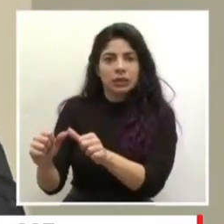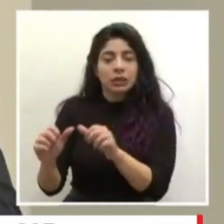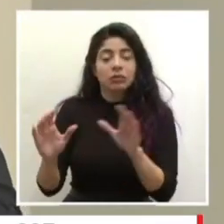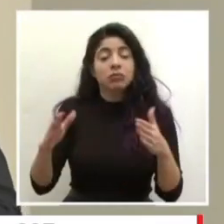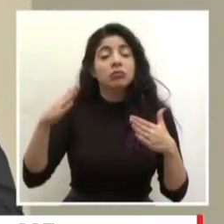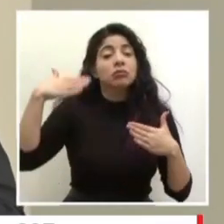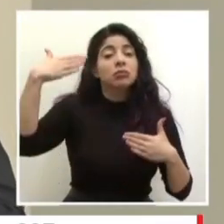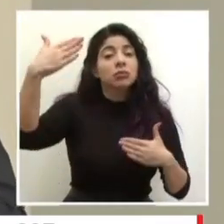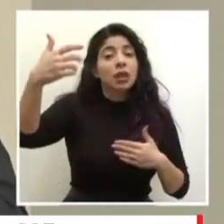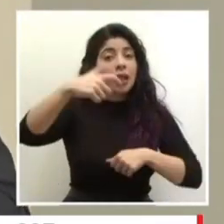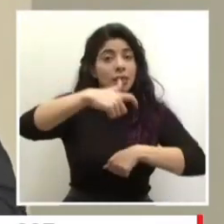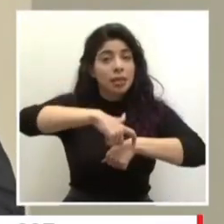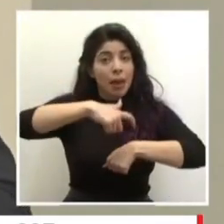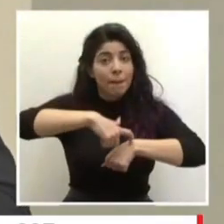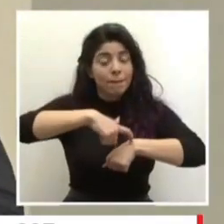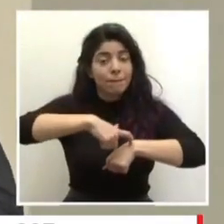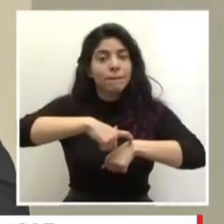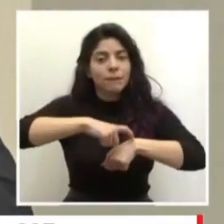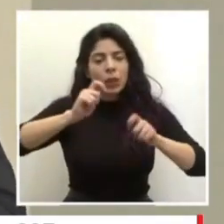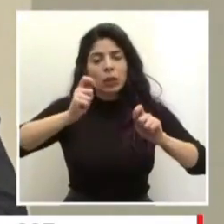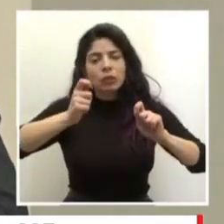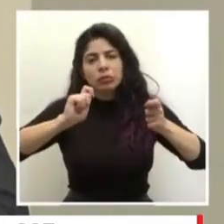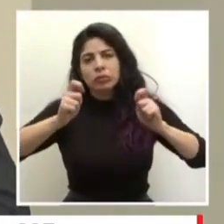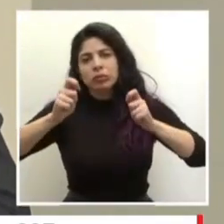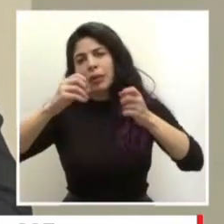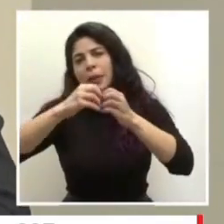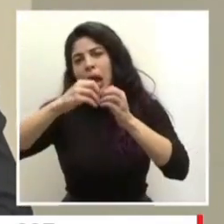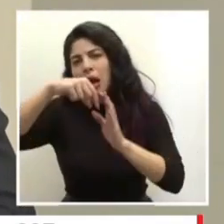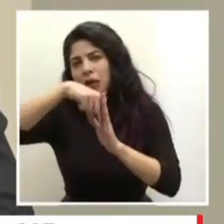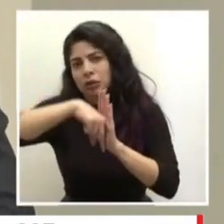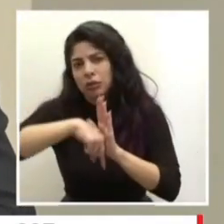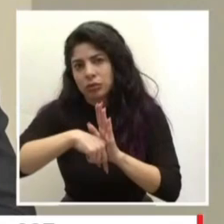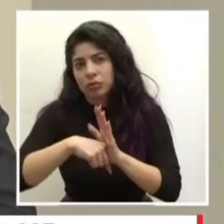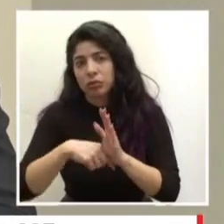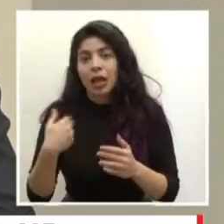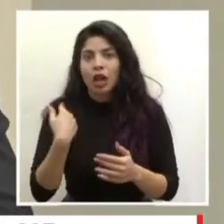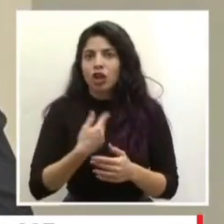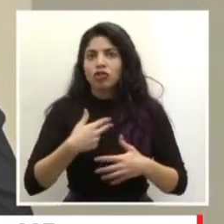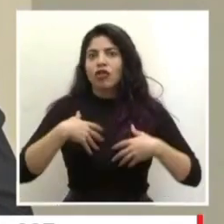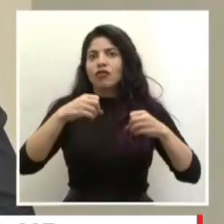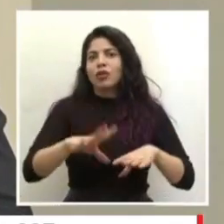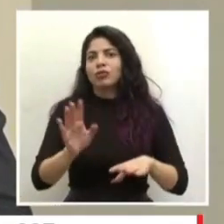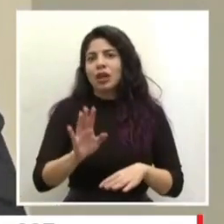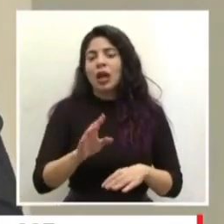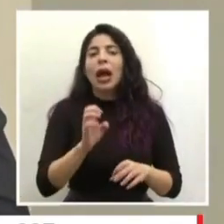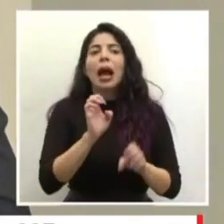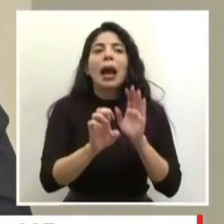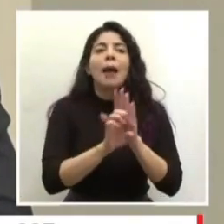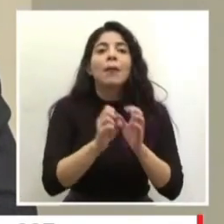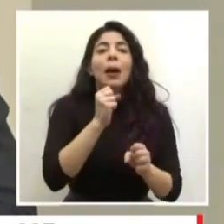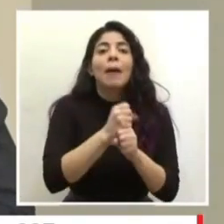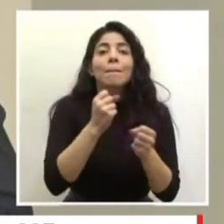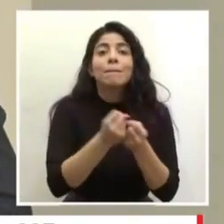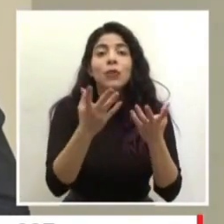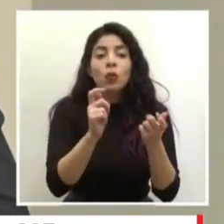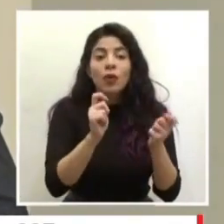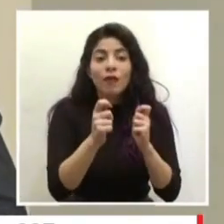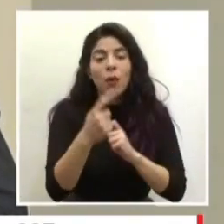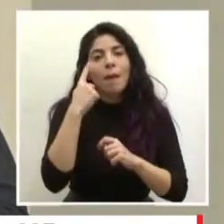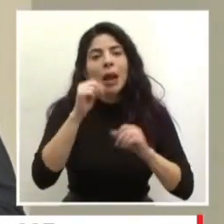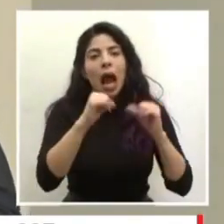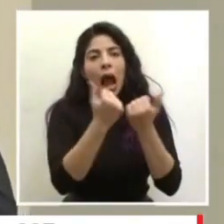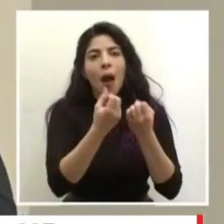tiempo que hacemos reformas sustantivas a las que no renunciamos, reformas como el empleo público para hacer más eficiente lo